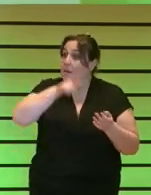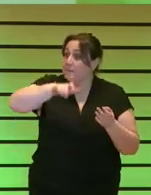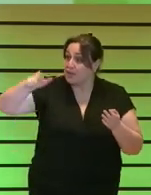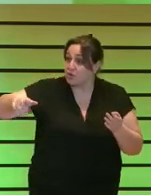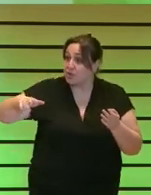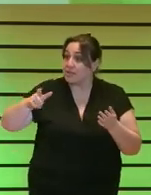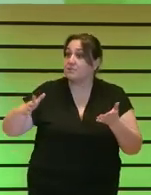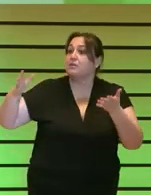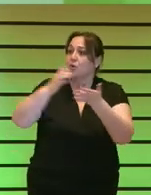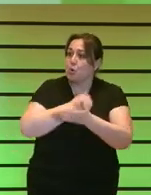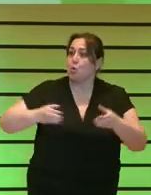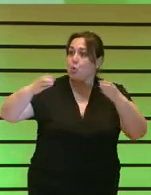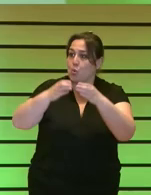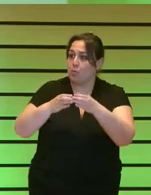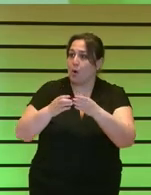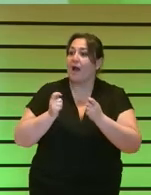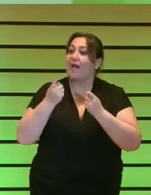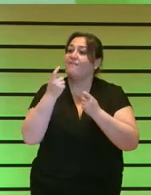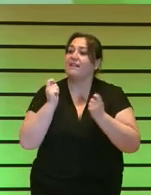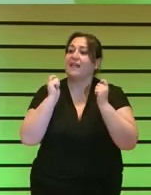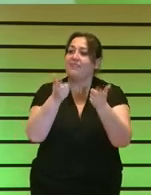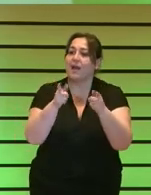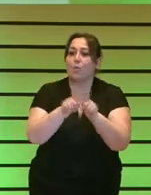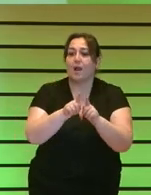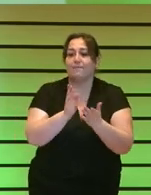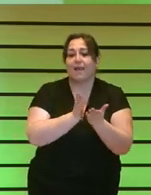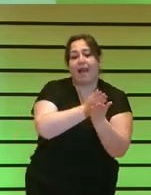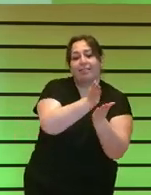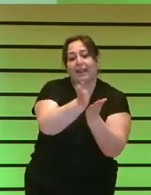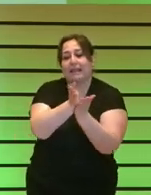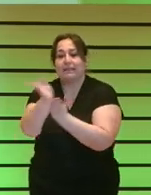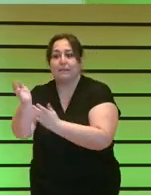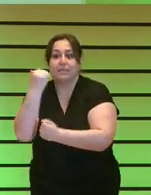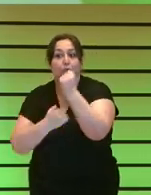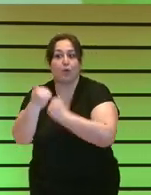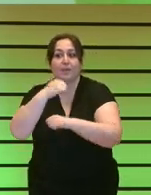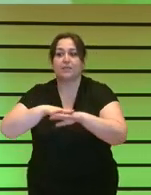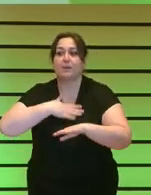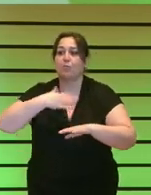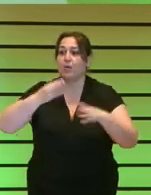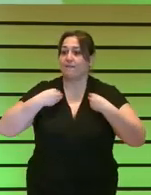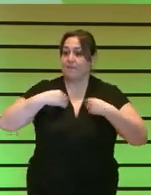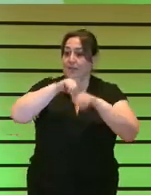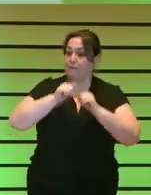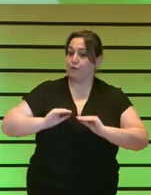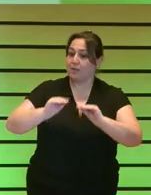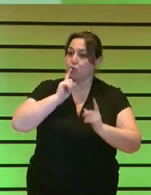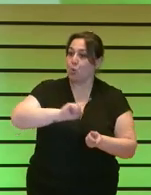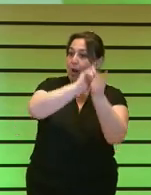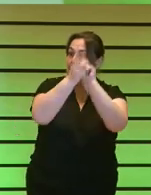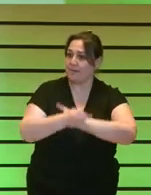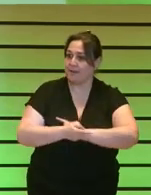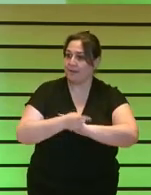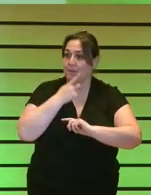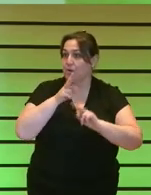Hay que darles alternativas económicas para que puedan tener una forma de vida diferente sin quemar carbón porque se ha acabado